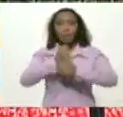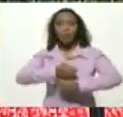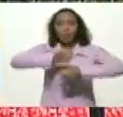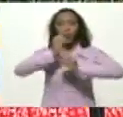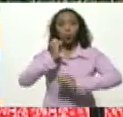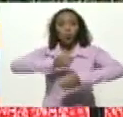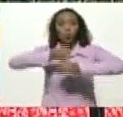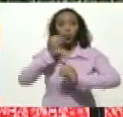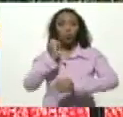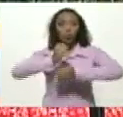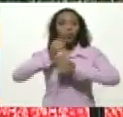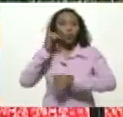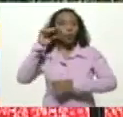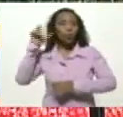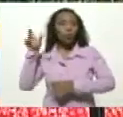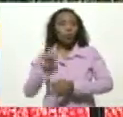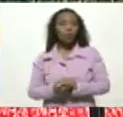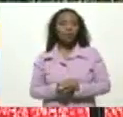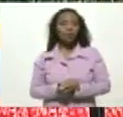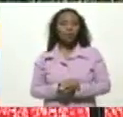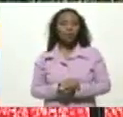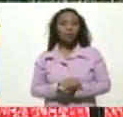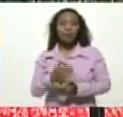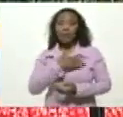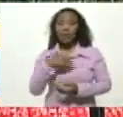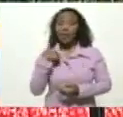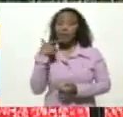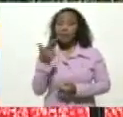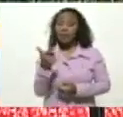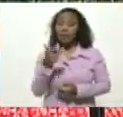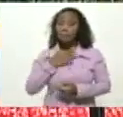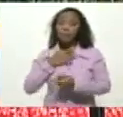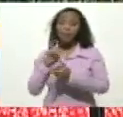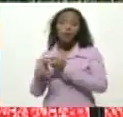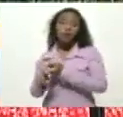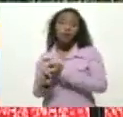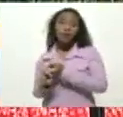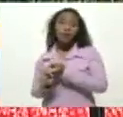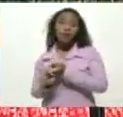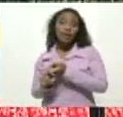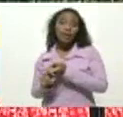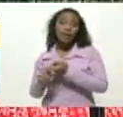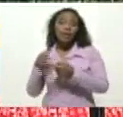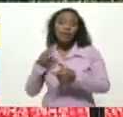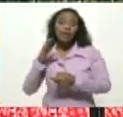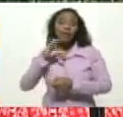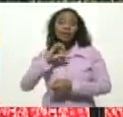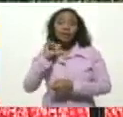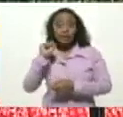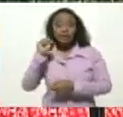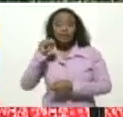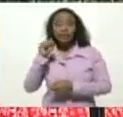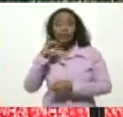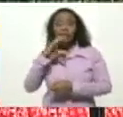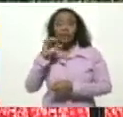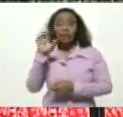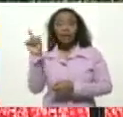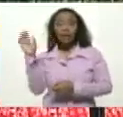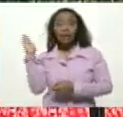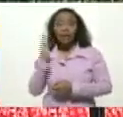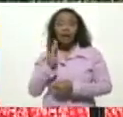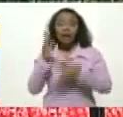va el sonar de la gaita. Quiere decir Silita, sí, Cilia, quiere decir que viene